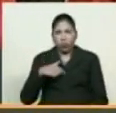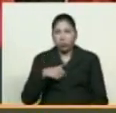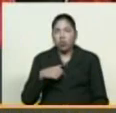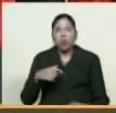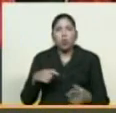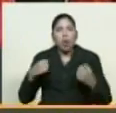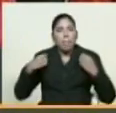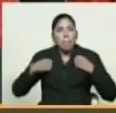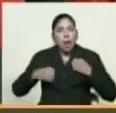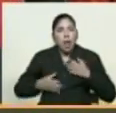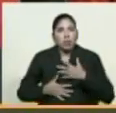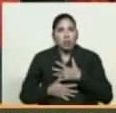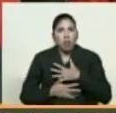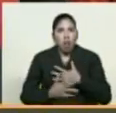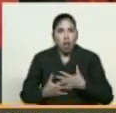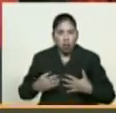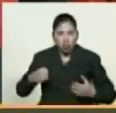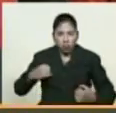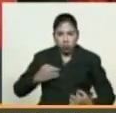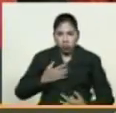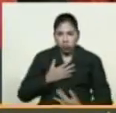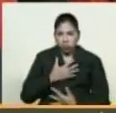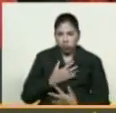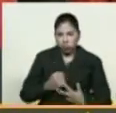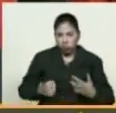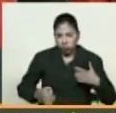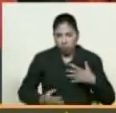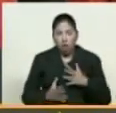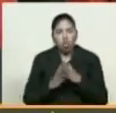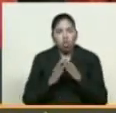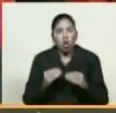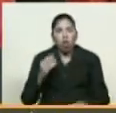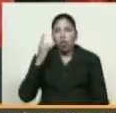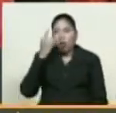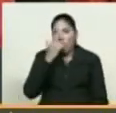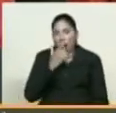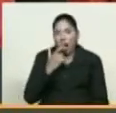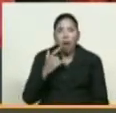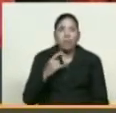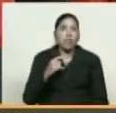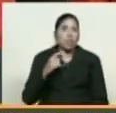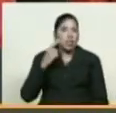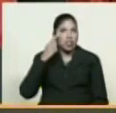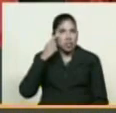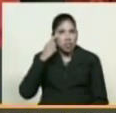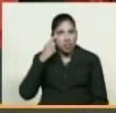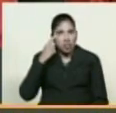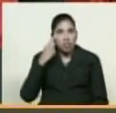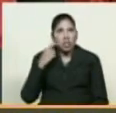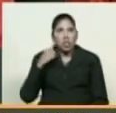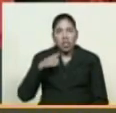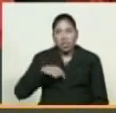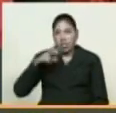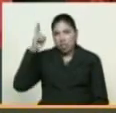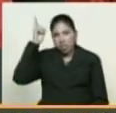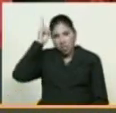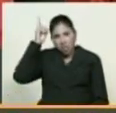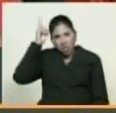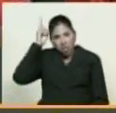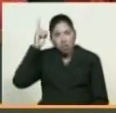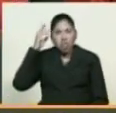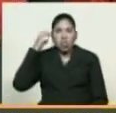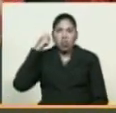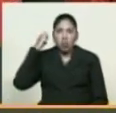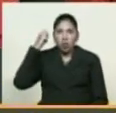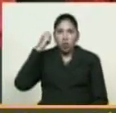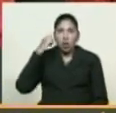donde prevalece, a pesar de los pesares, nuestras raíces indígenas. Aquí todos tenemos algún vínculo.